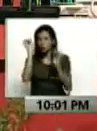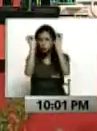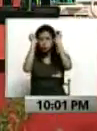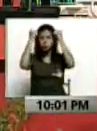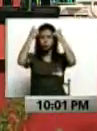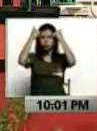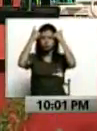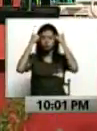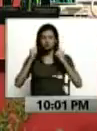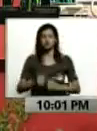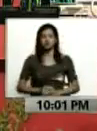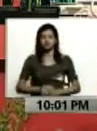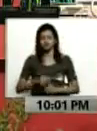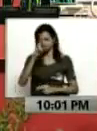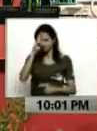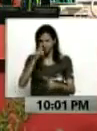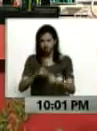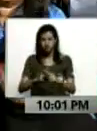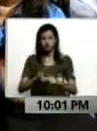a Cristóbal